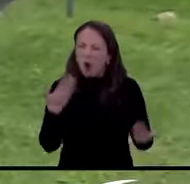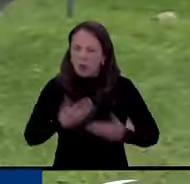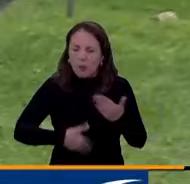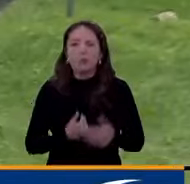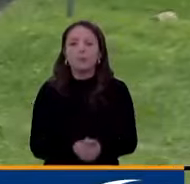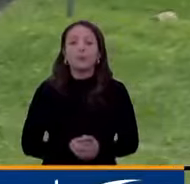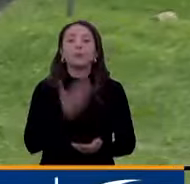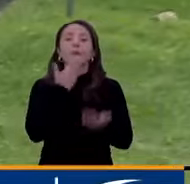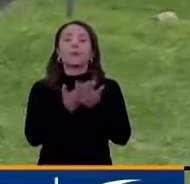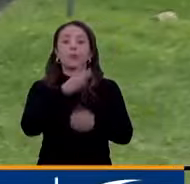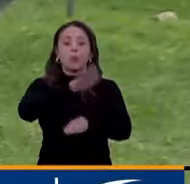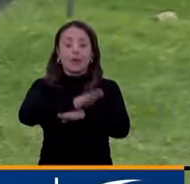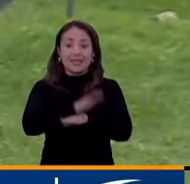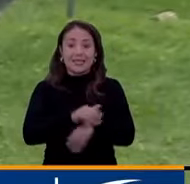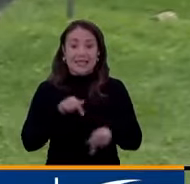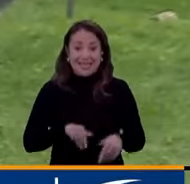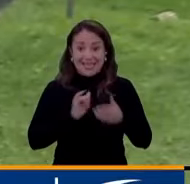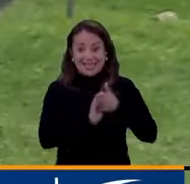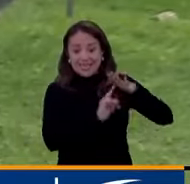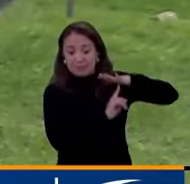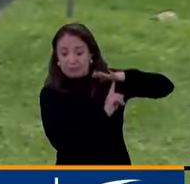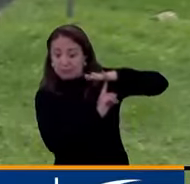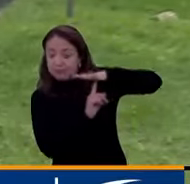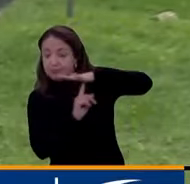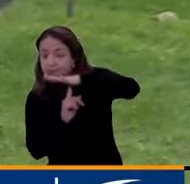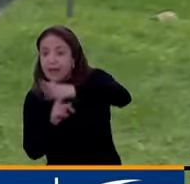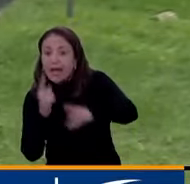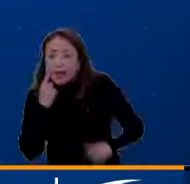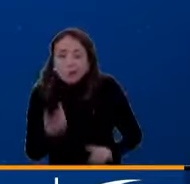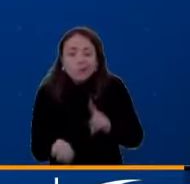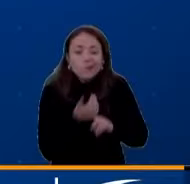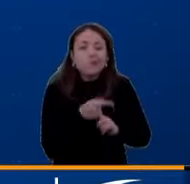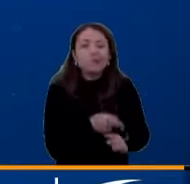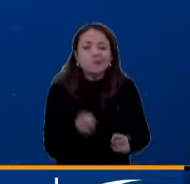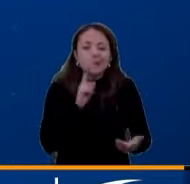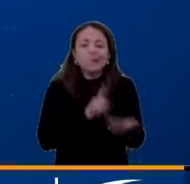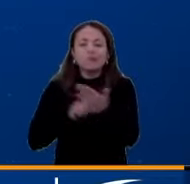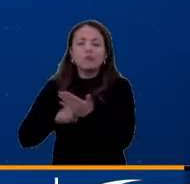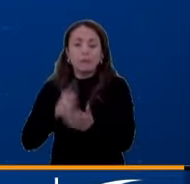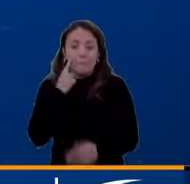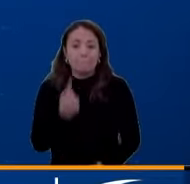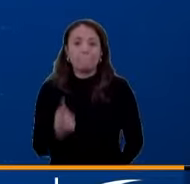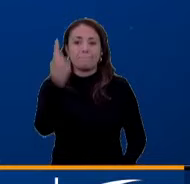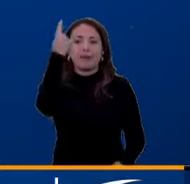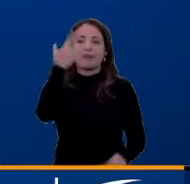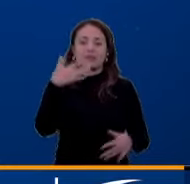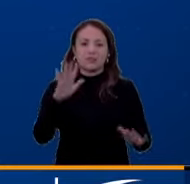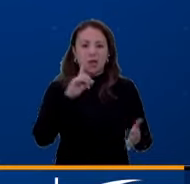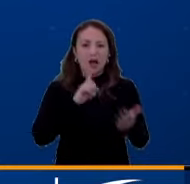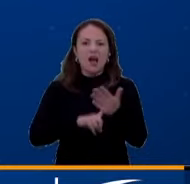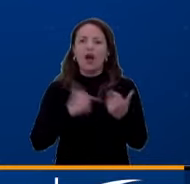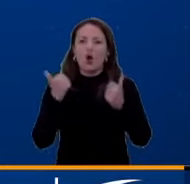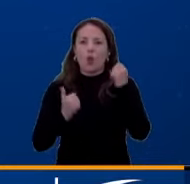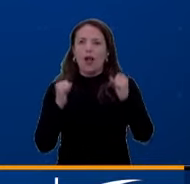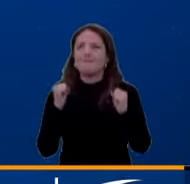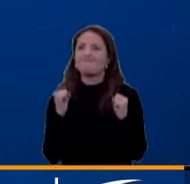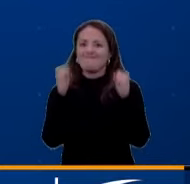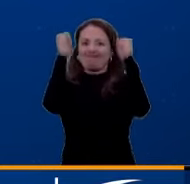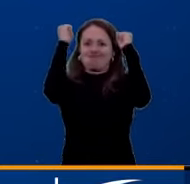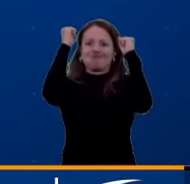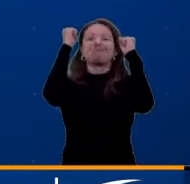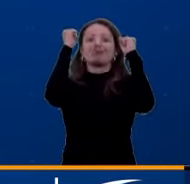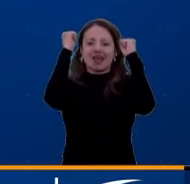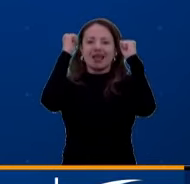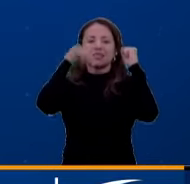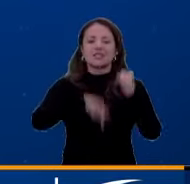Buenas tardes, pues mire, en este sobrevuelo se logran evidenciar por primera vez las columnas de la primera línea del